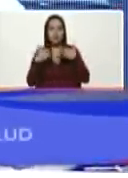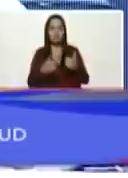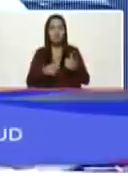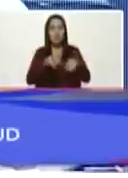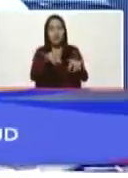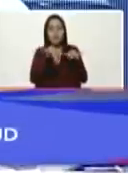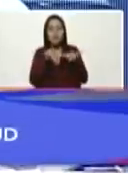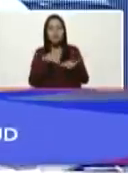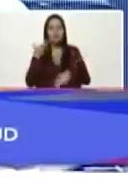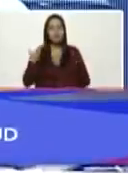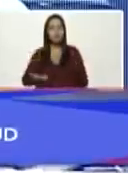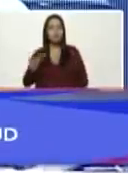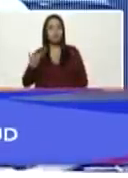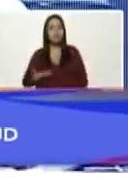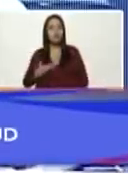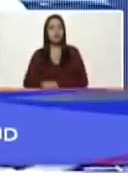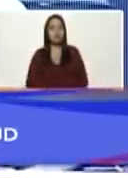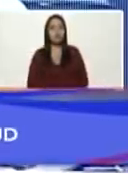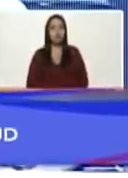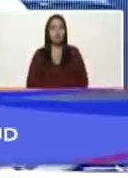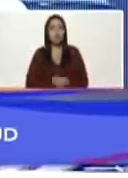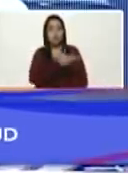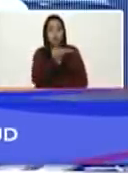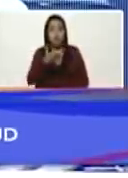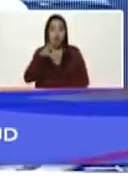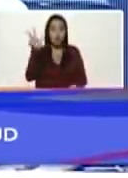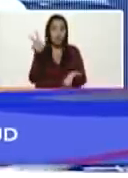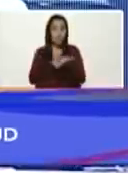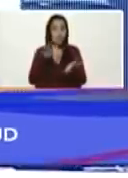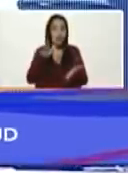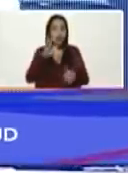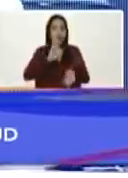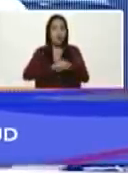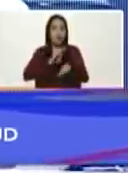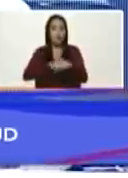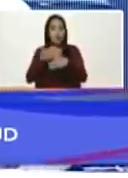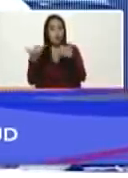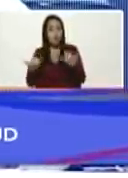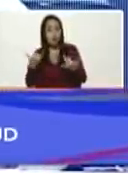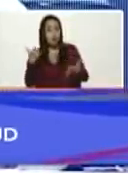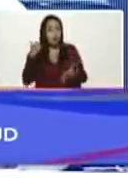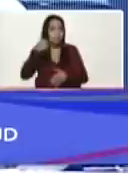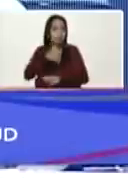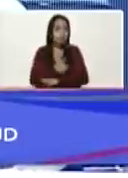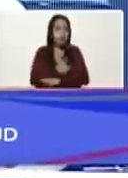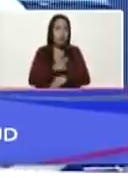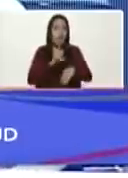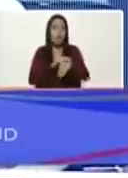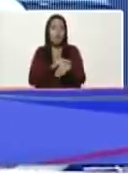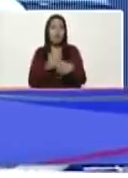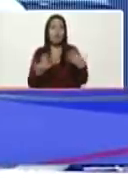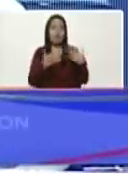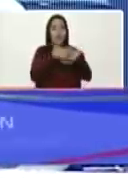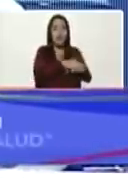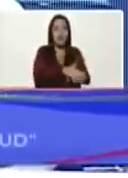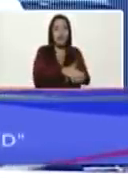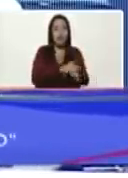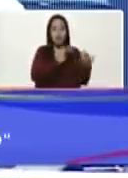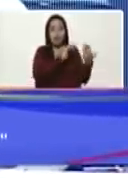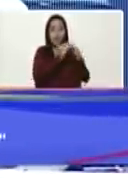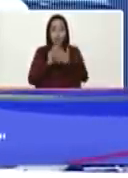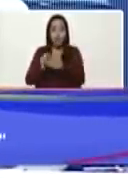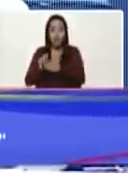que es tan importante lo que usted acaba de aprobar, porque hasta este momento solamente los médicos integrales y las médicas integrales